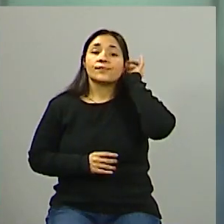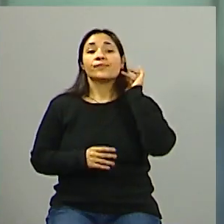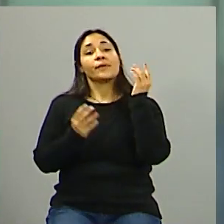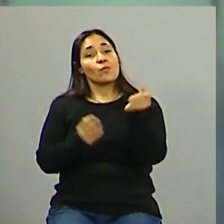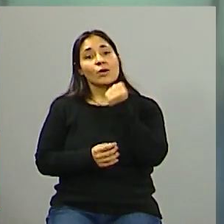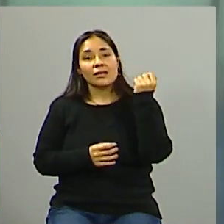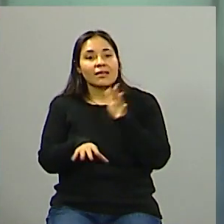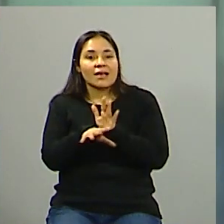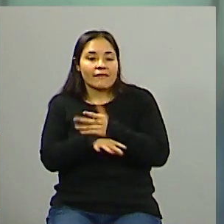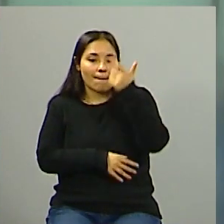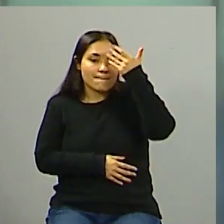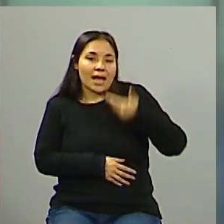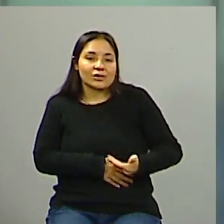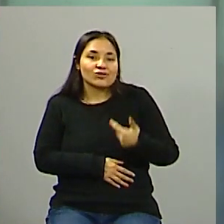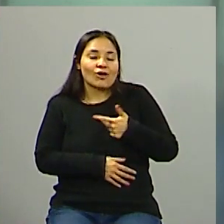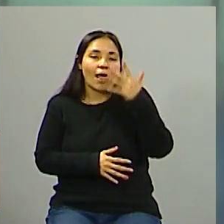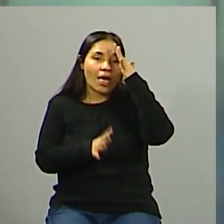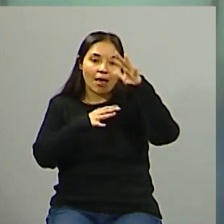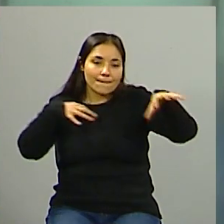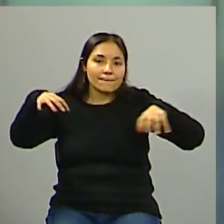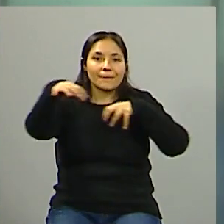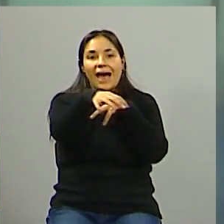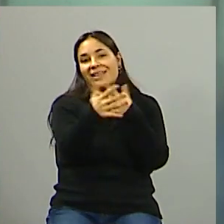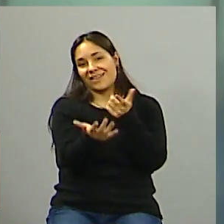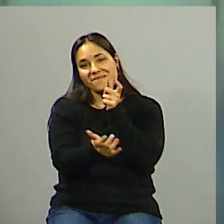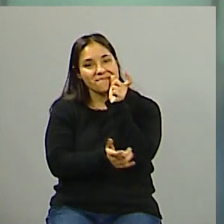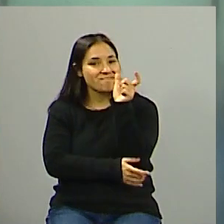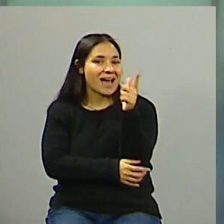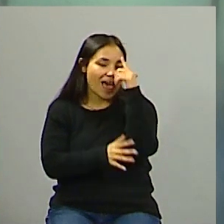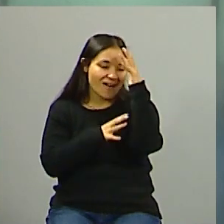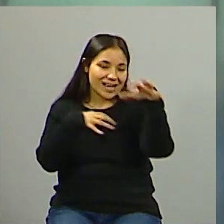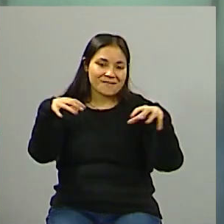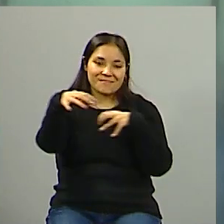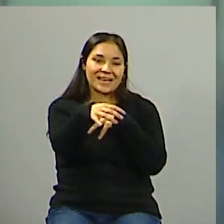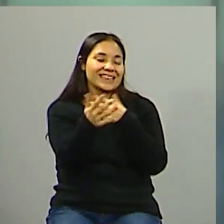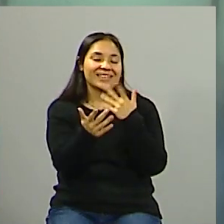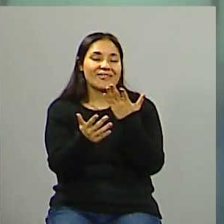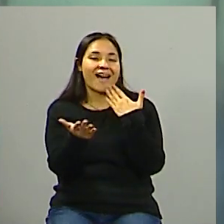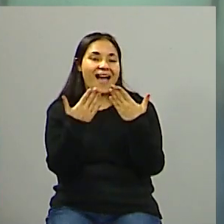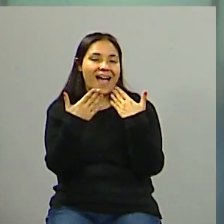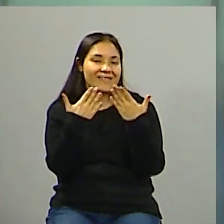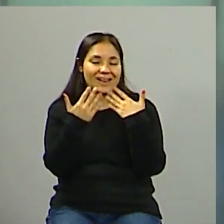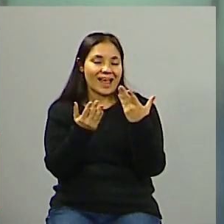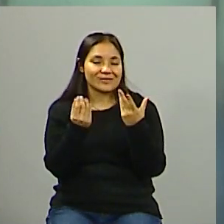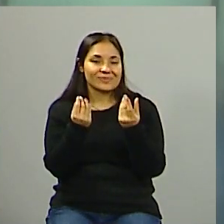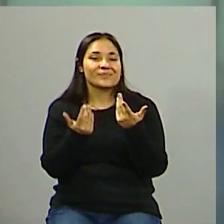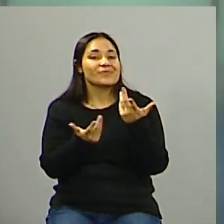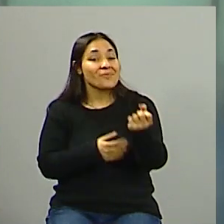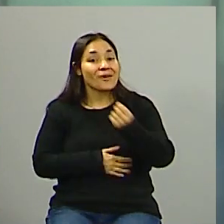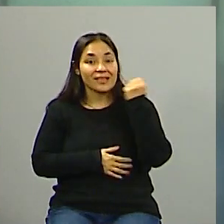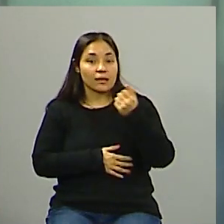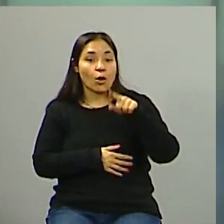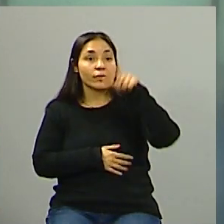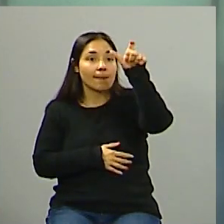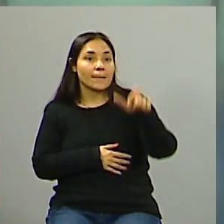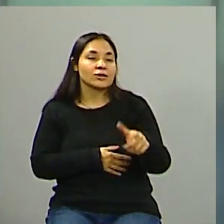poco más humanos, digamos, más empáticos, esta palabra que está como tan sobre la mesa últimamente, con el otro, con